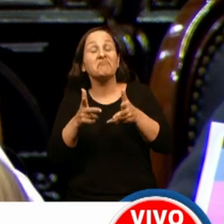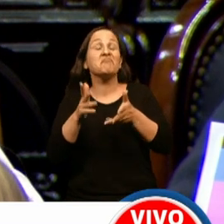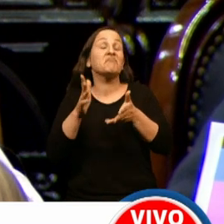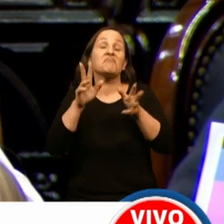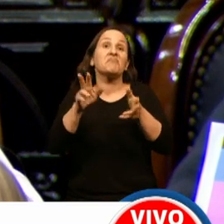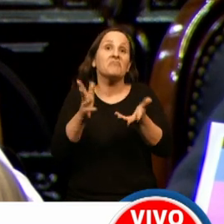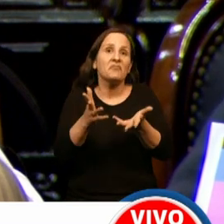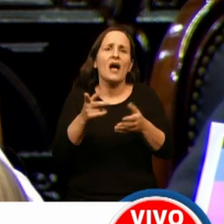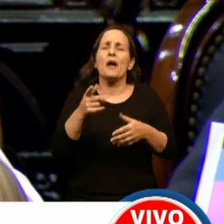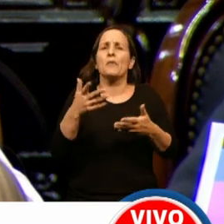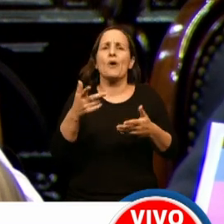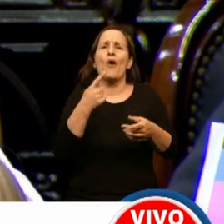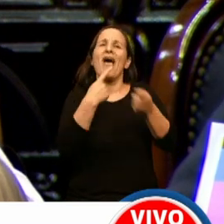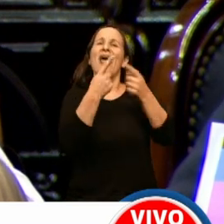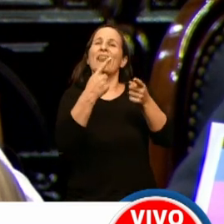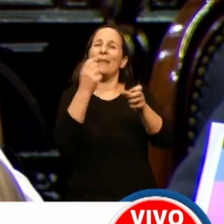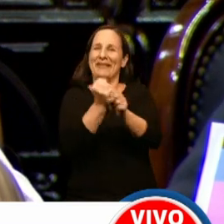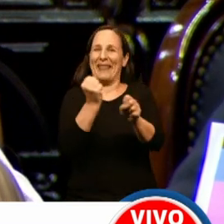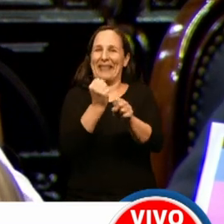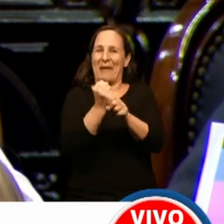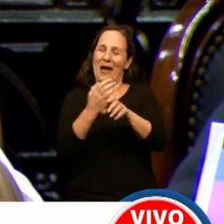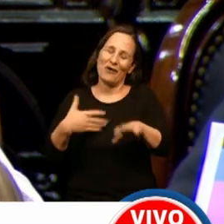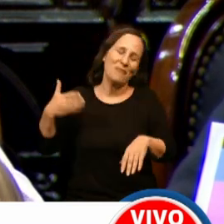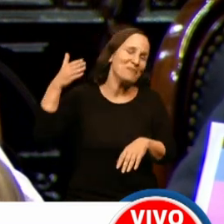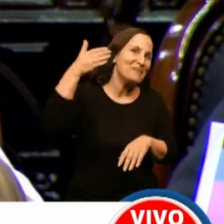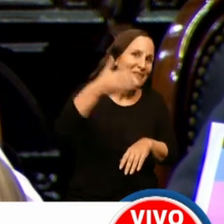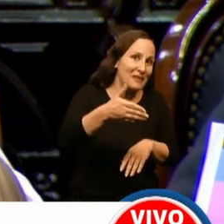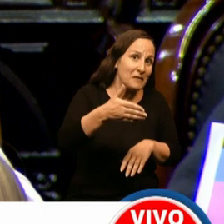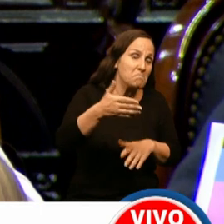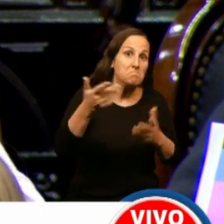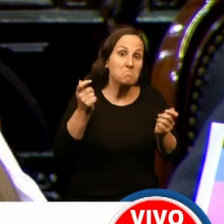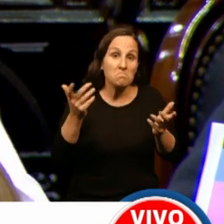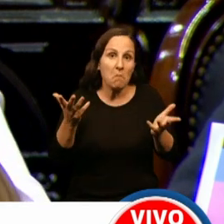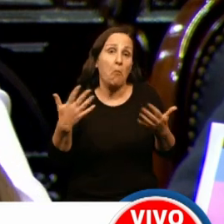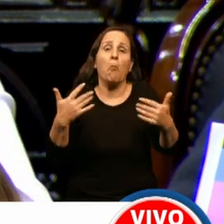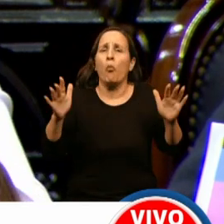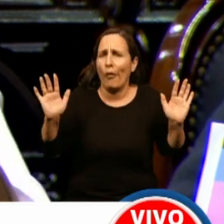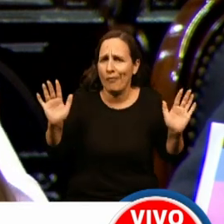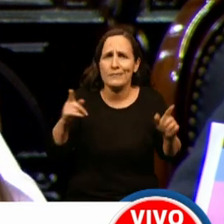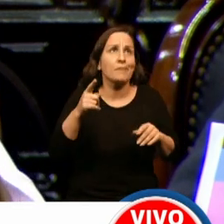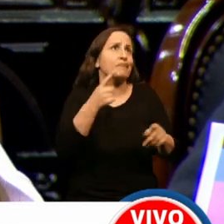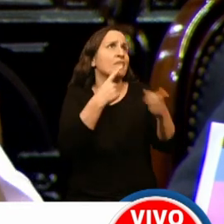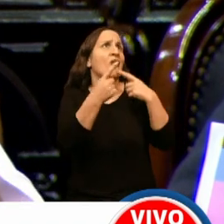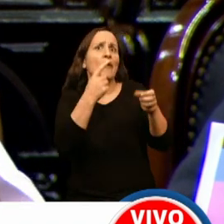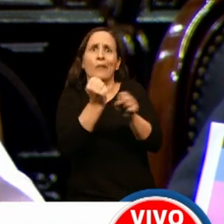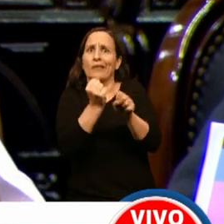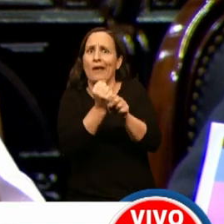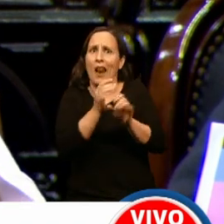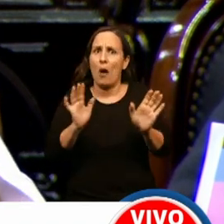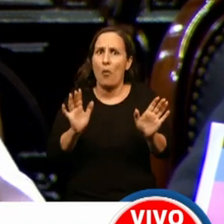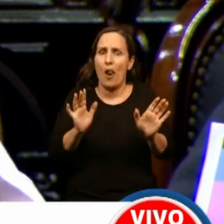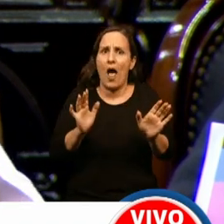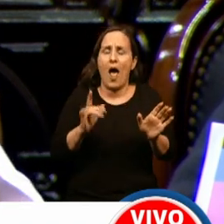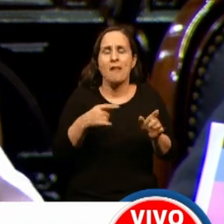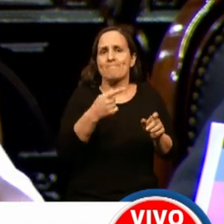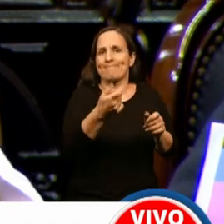quien pudo haber ido a una entrevista laboral no porque puede ser que vos vayas a la entrevista laboral y